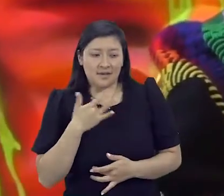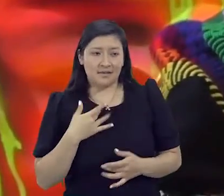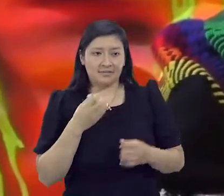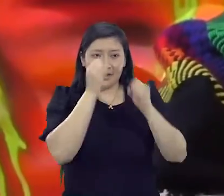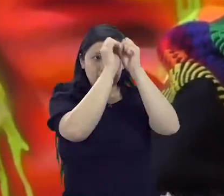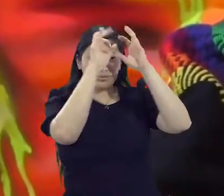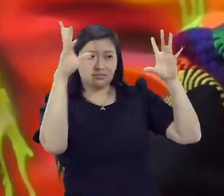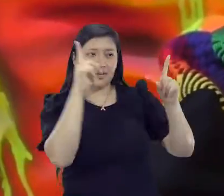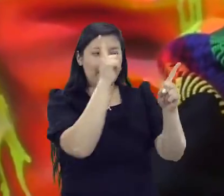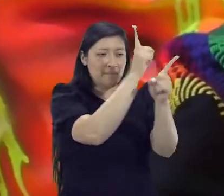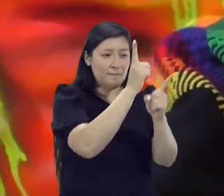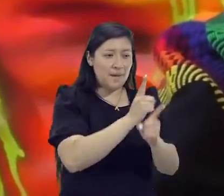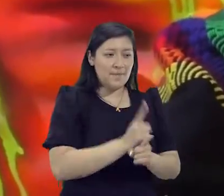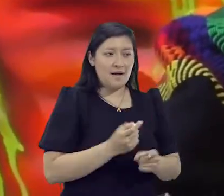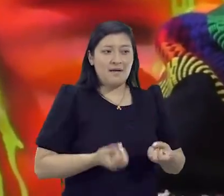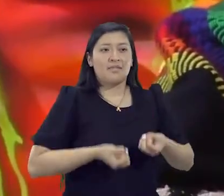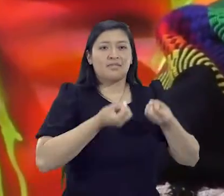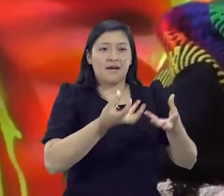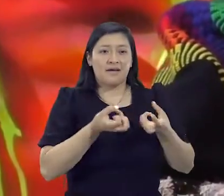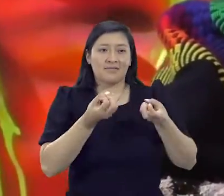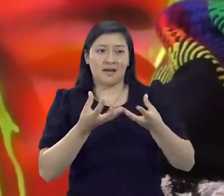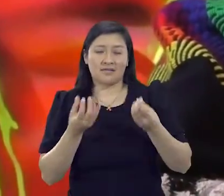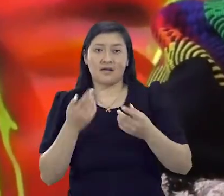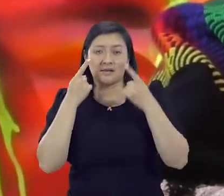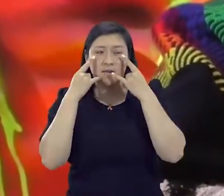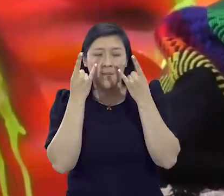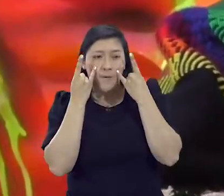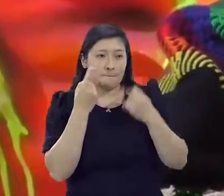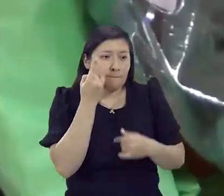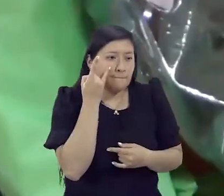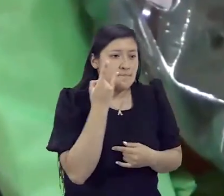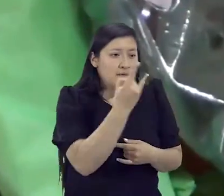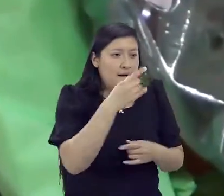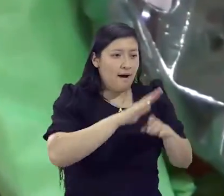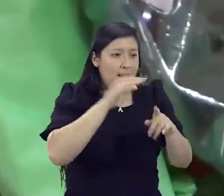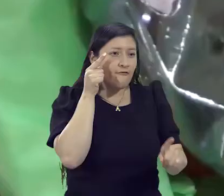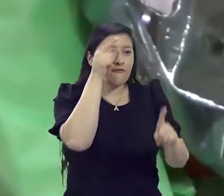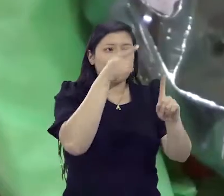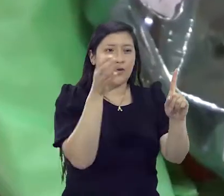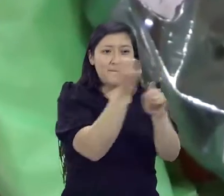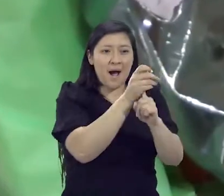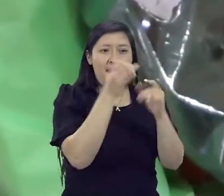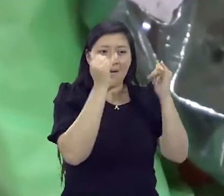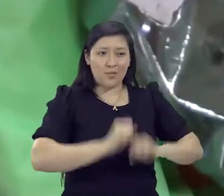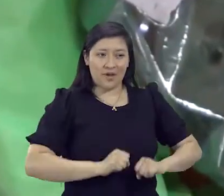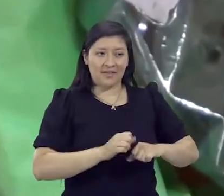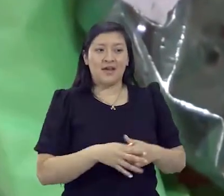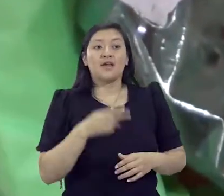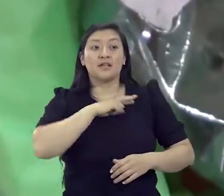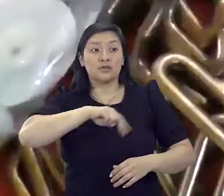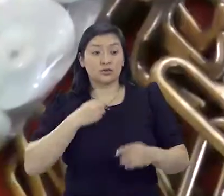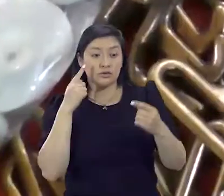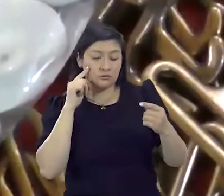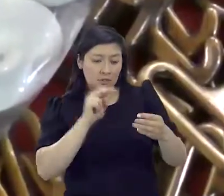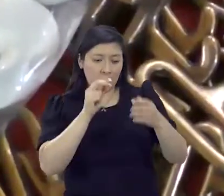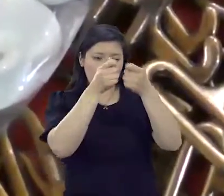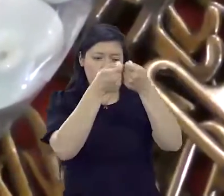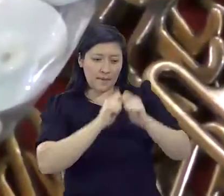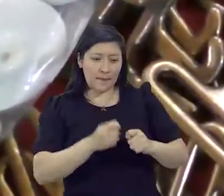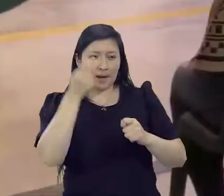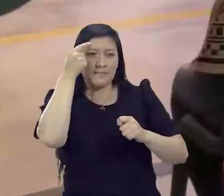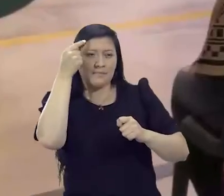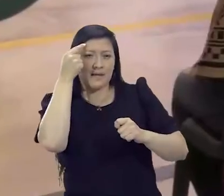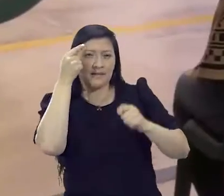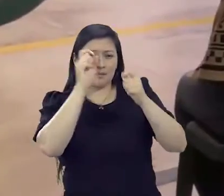sentir la imaginación el pensamiento de hacerlo más visionario y todo lo que ellos a